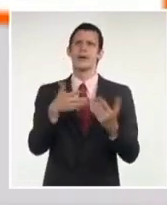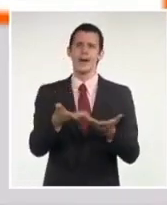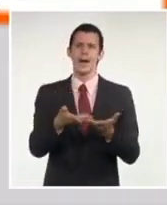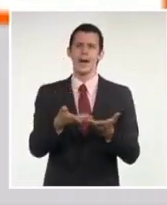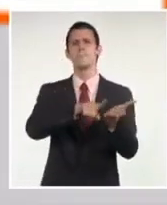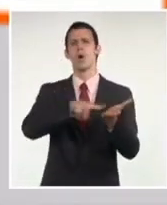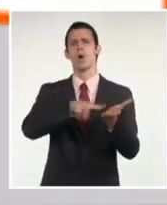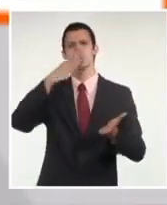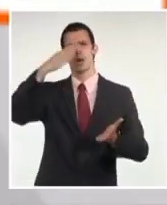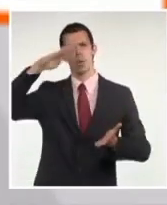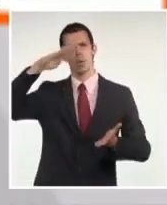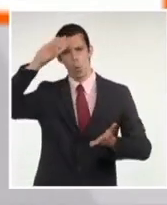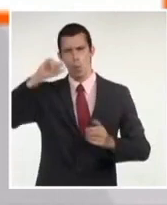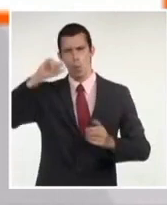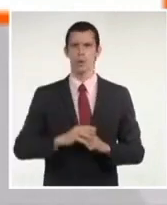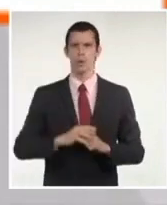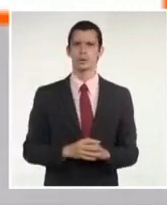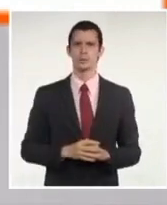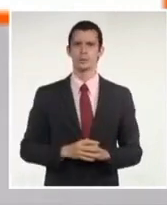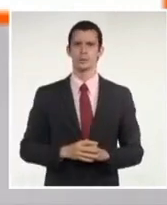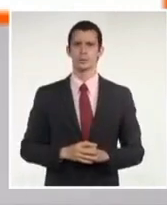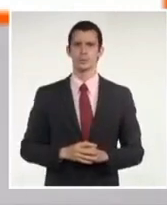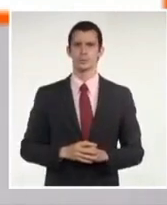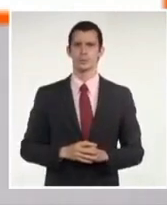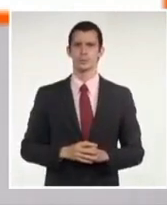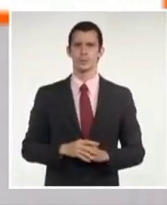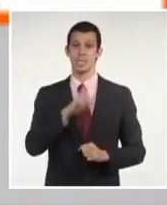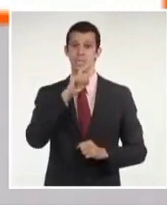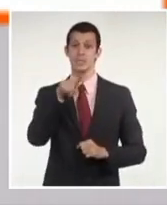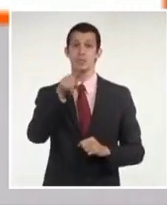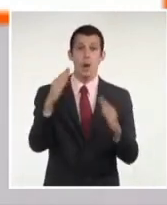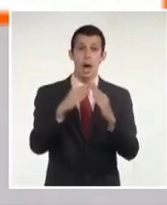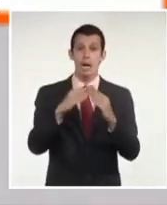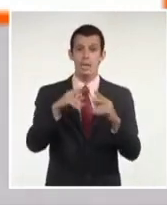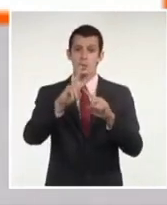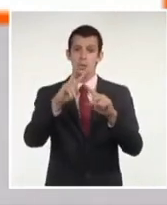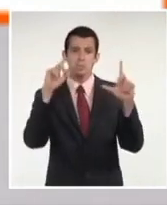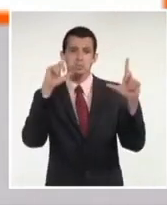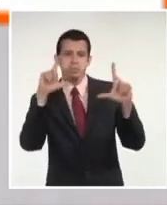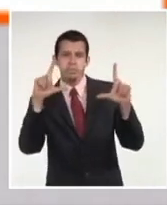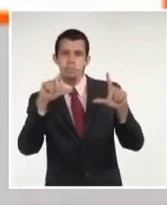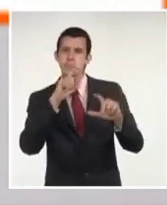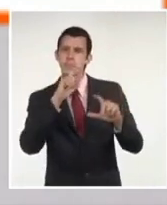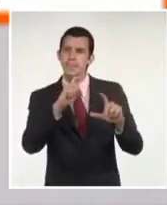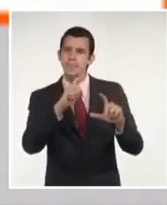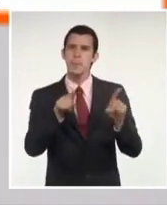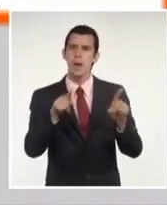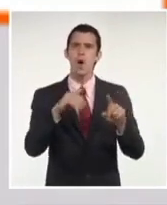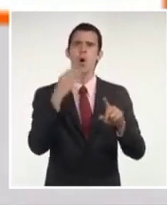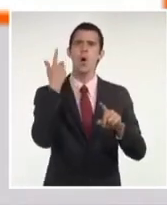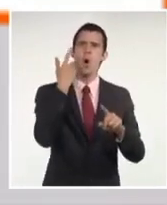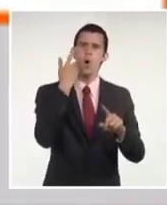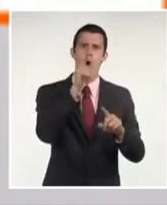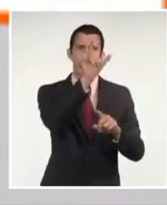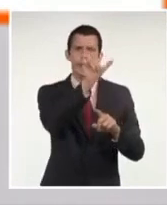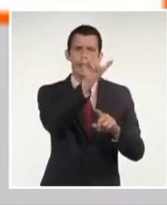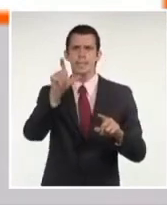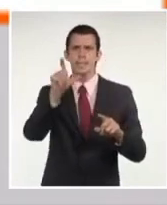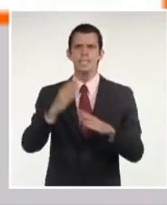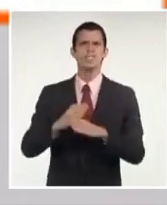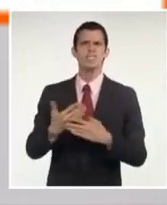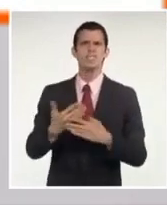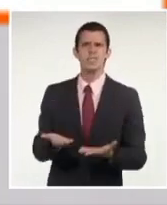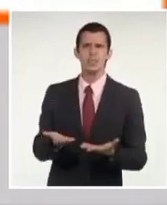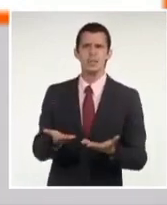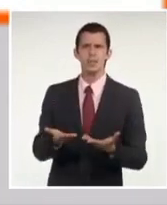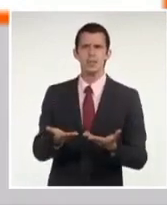se distingue en la televisión, pero lo que sí se distingue son los colores. Es que en todas las provincias hay varias variantes. Eso es el semestre. No quiere decir que una